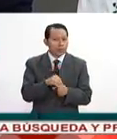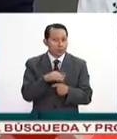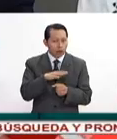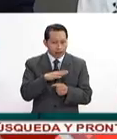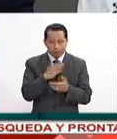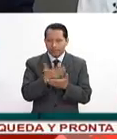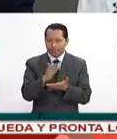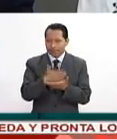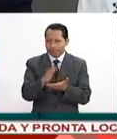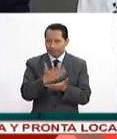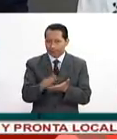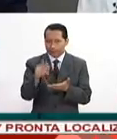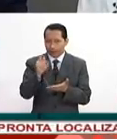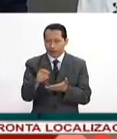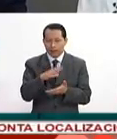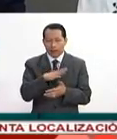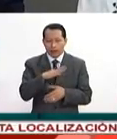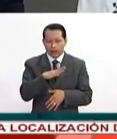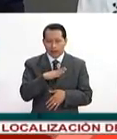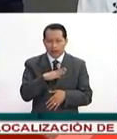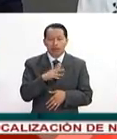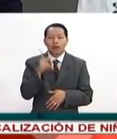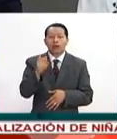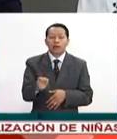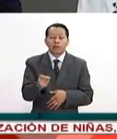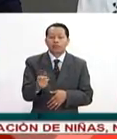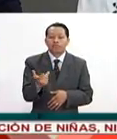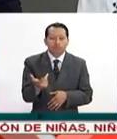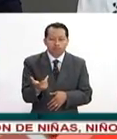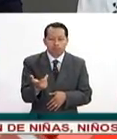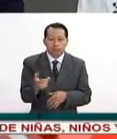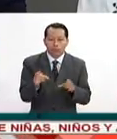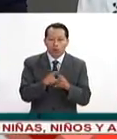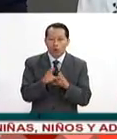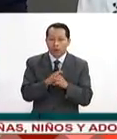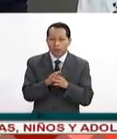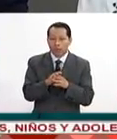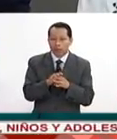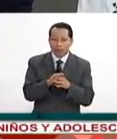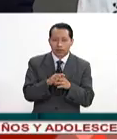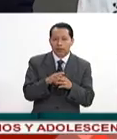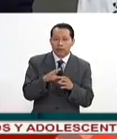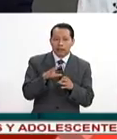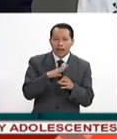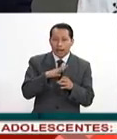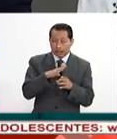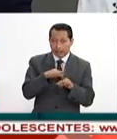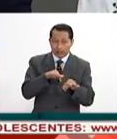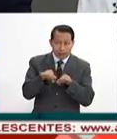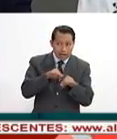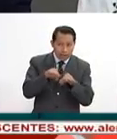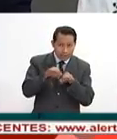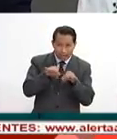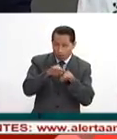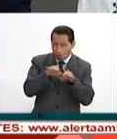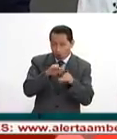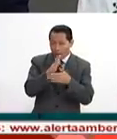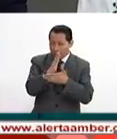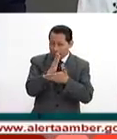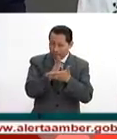de crédito, se encuentran por debajo de la media del índice de desempeño de